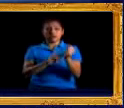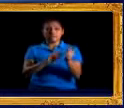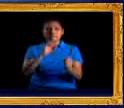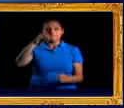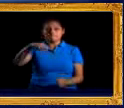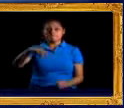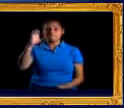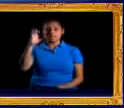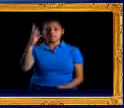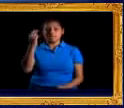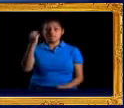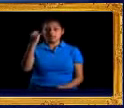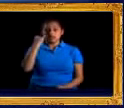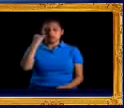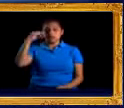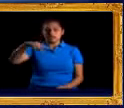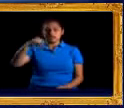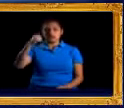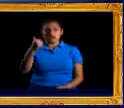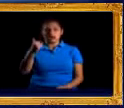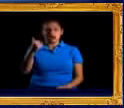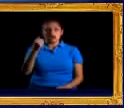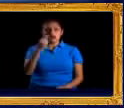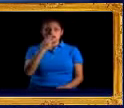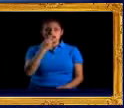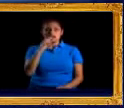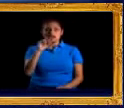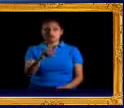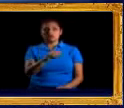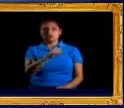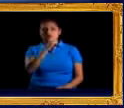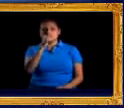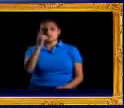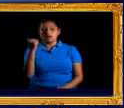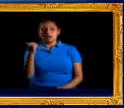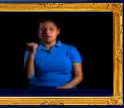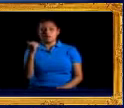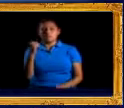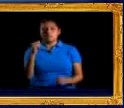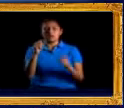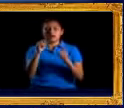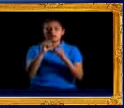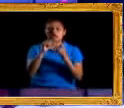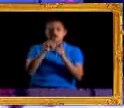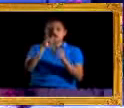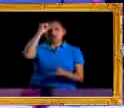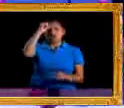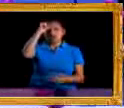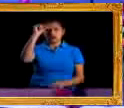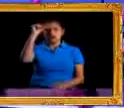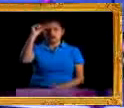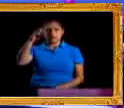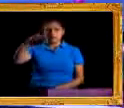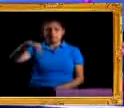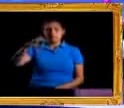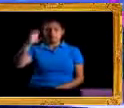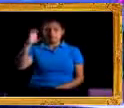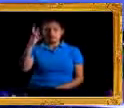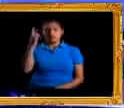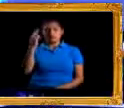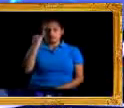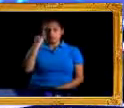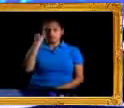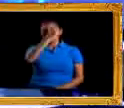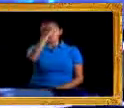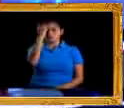palabra merimná es una palabra compuesta de otra palabra griega, merizo. Y esta palabra merizo, ya compuesta las